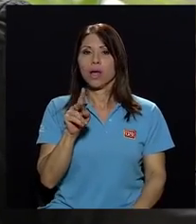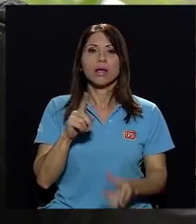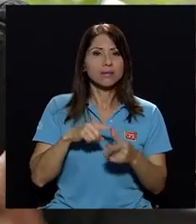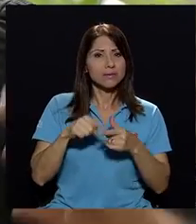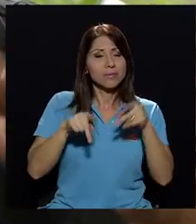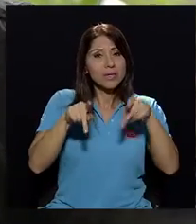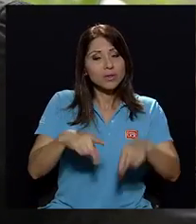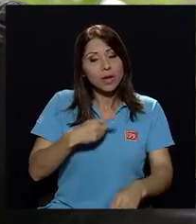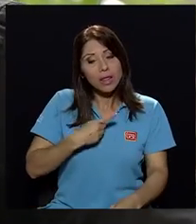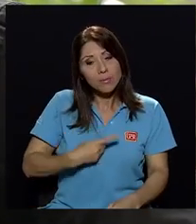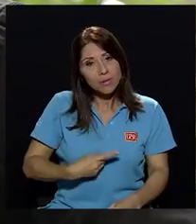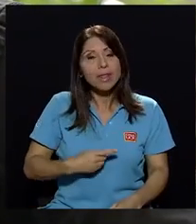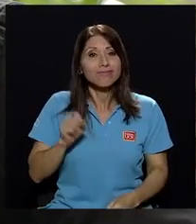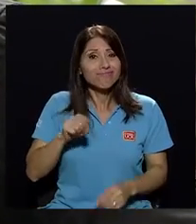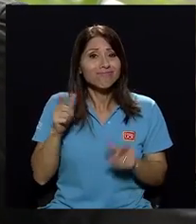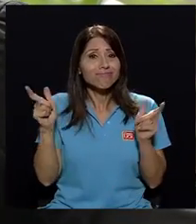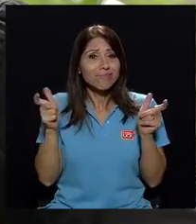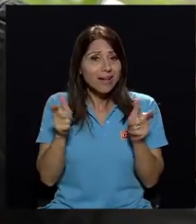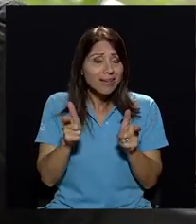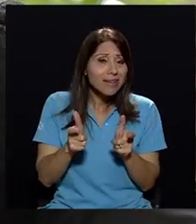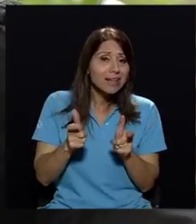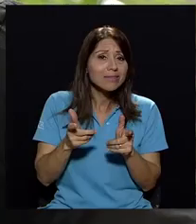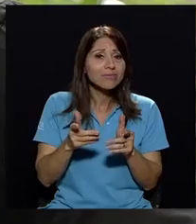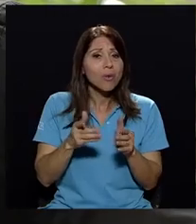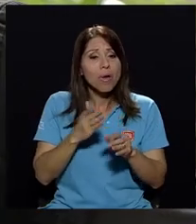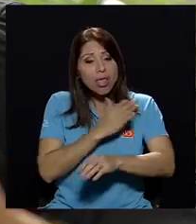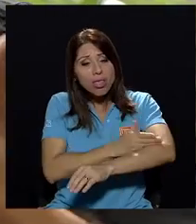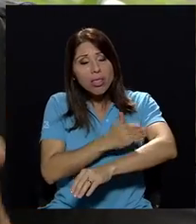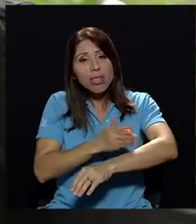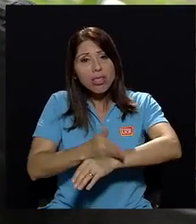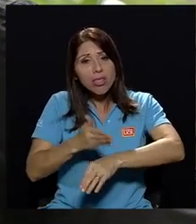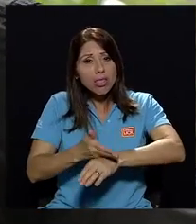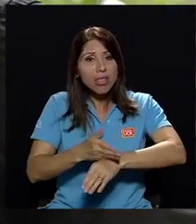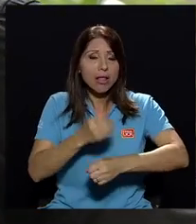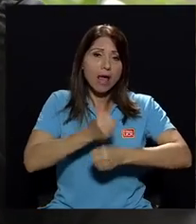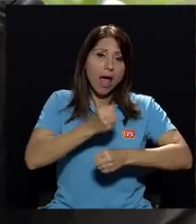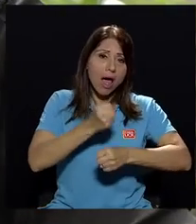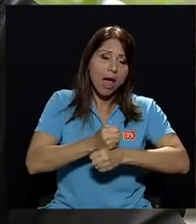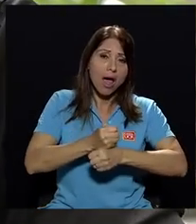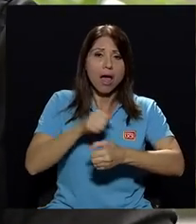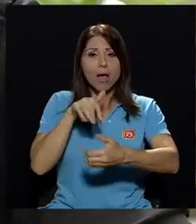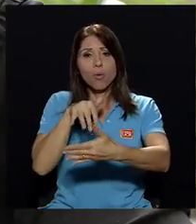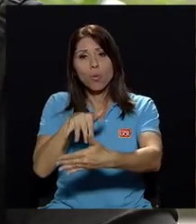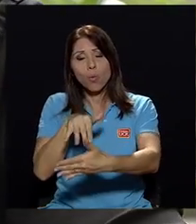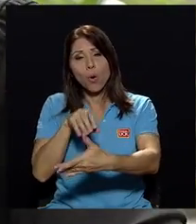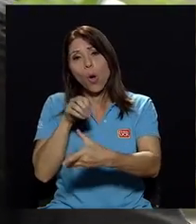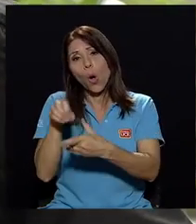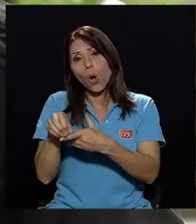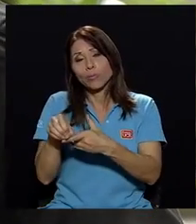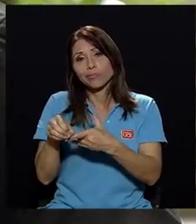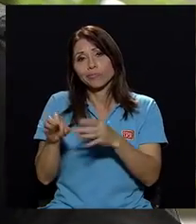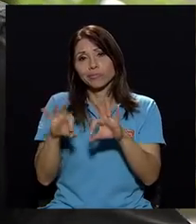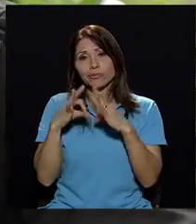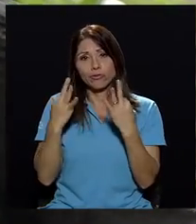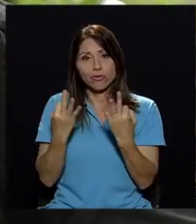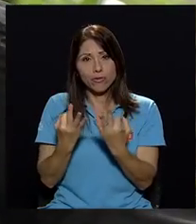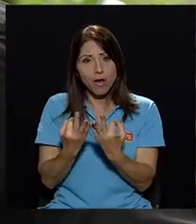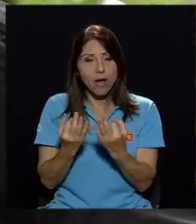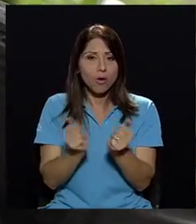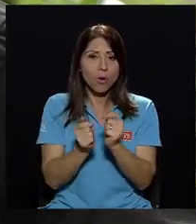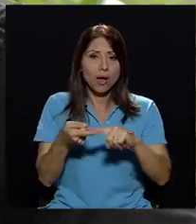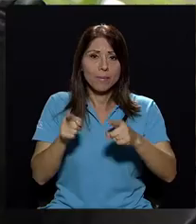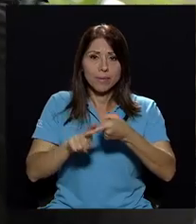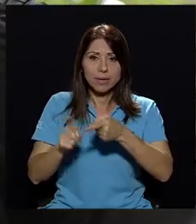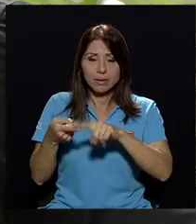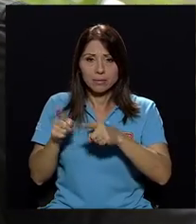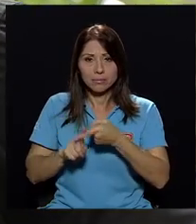por supuesto que va a bajar su rendimiento, ya sea laboralmente, académicamente o en relación con sus familiares